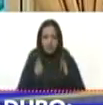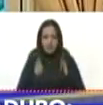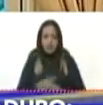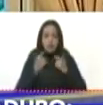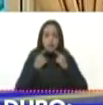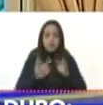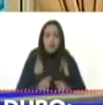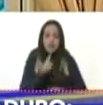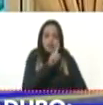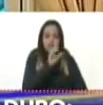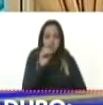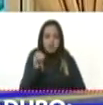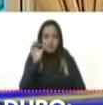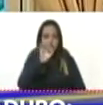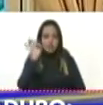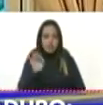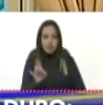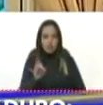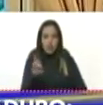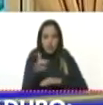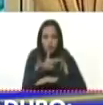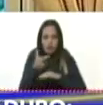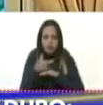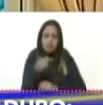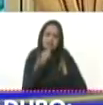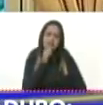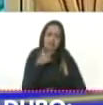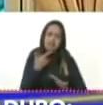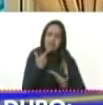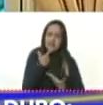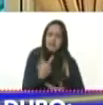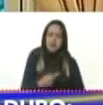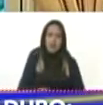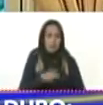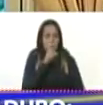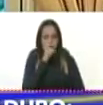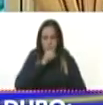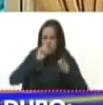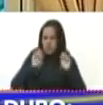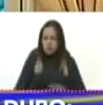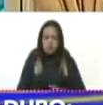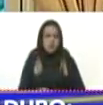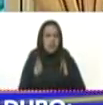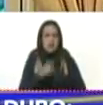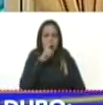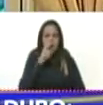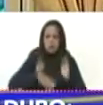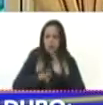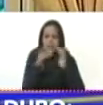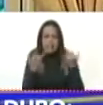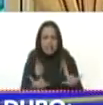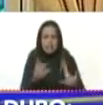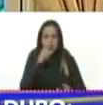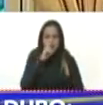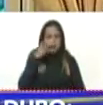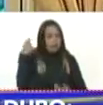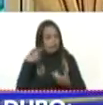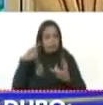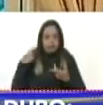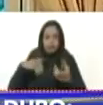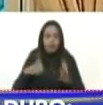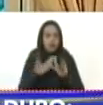el 100% de las gobernaciones. ¿Qué hubieran dicho? Maduro renuncia, Maduro vete ya, Maduro no sé qué cosa, todo lo que